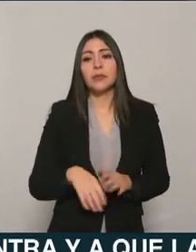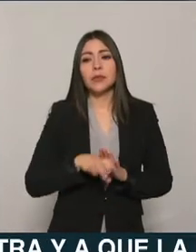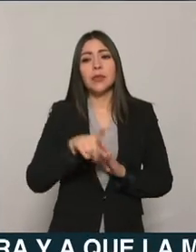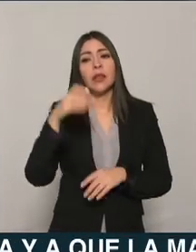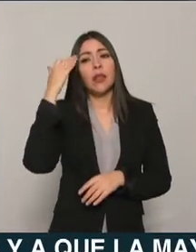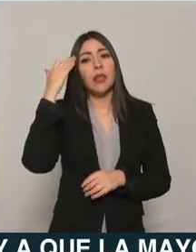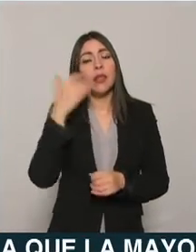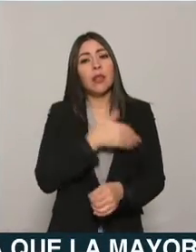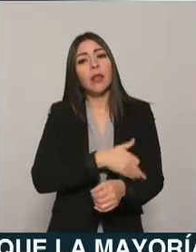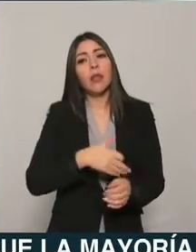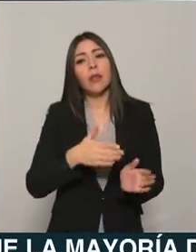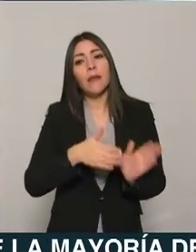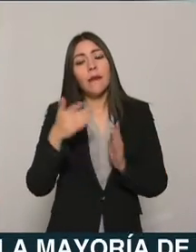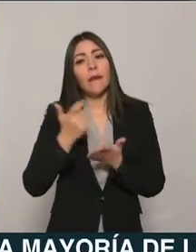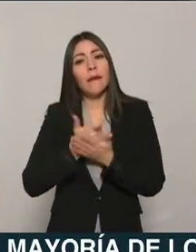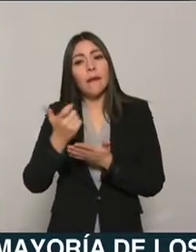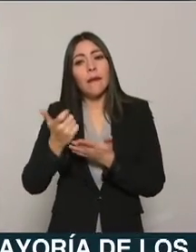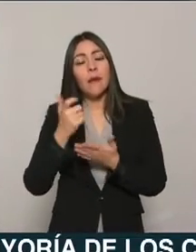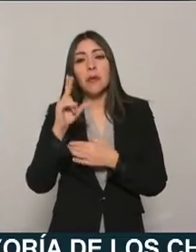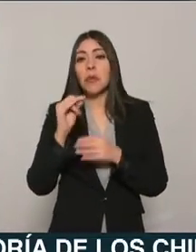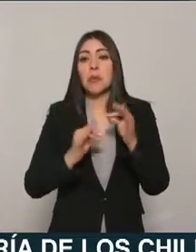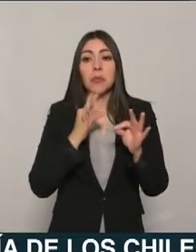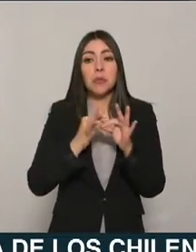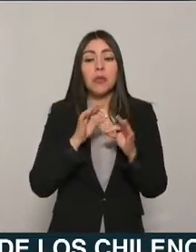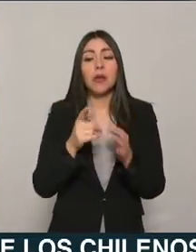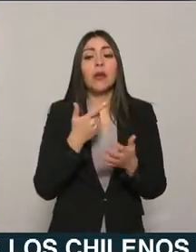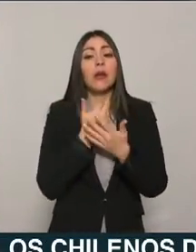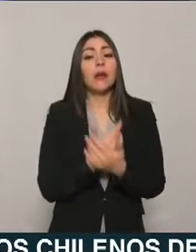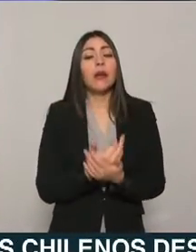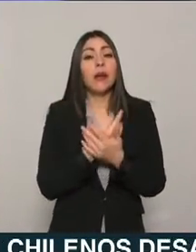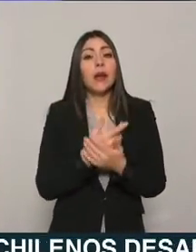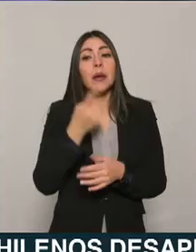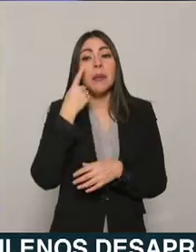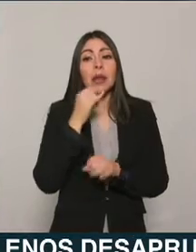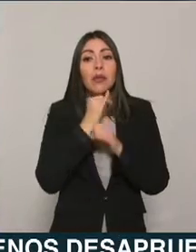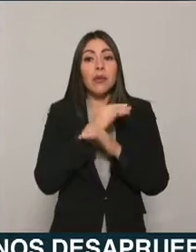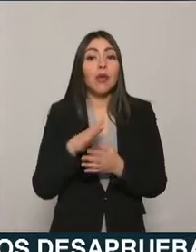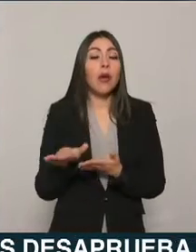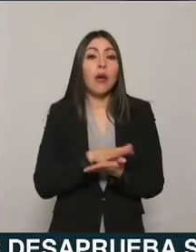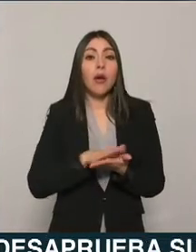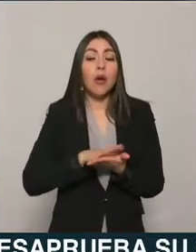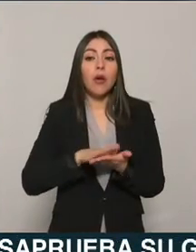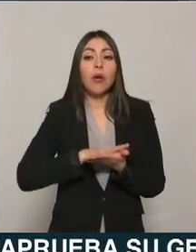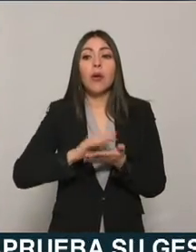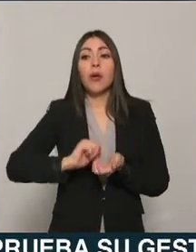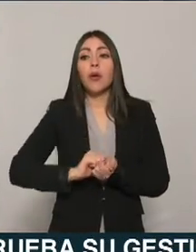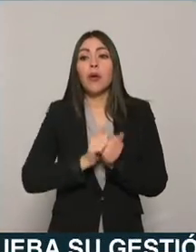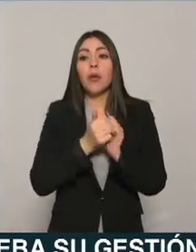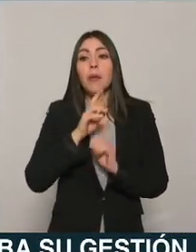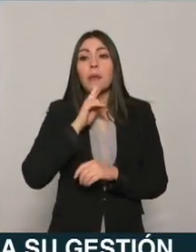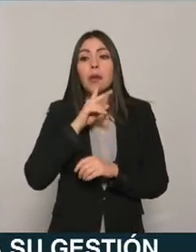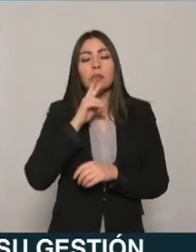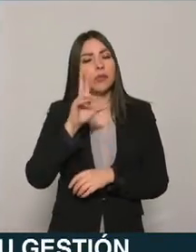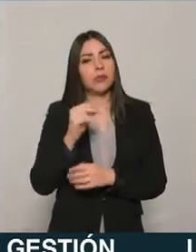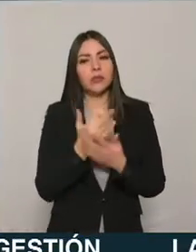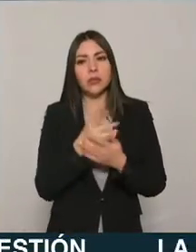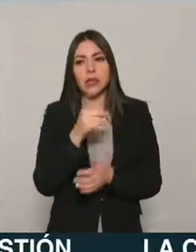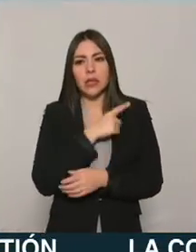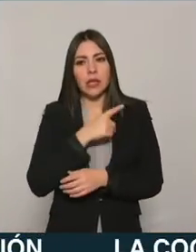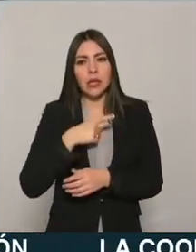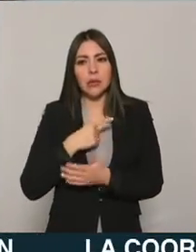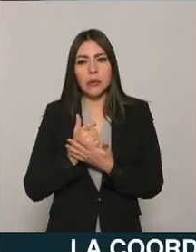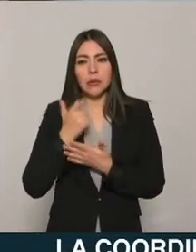retrasos o incumplimientos en sus pagos, no tiene que esperar a que se borre la información para que mejore su historial crediticio. Ponerse al